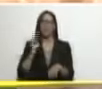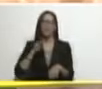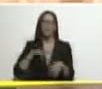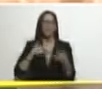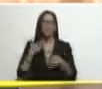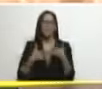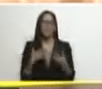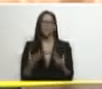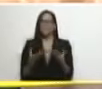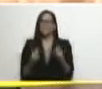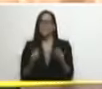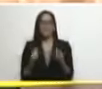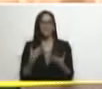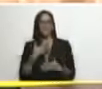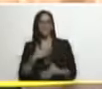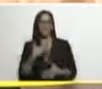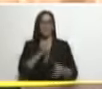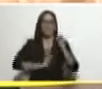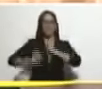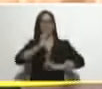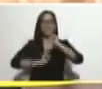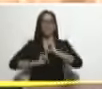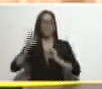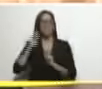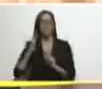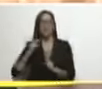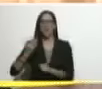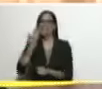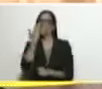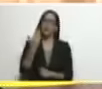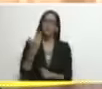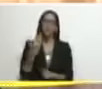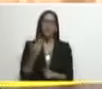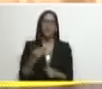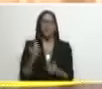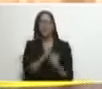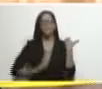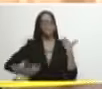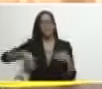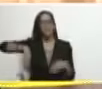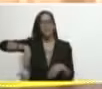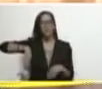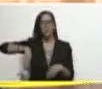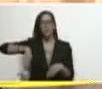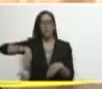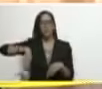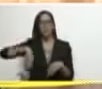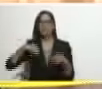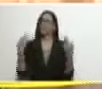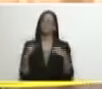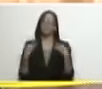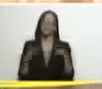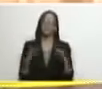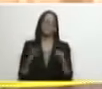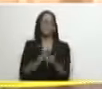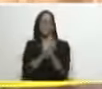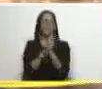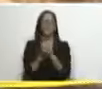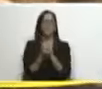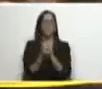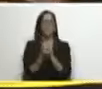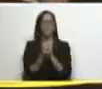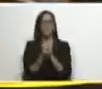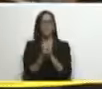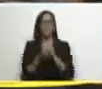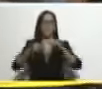tanta satisfacción de defender a Venezuela cara a cara frente al presidente de Guyana, que sencillamente se convirtió en